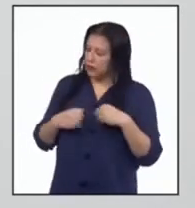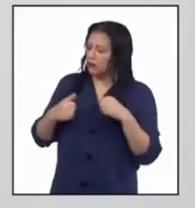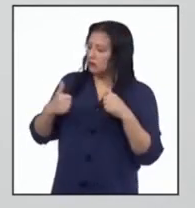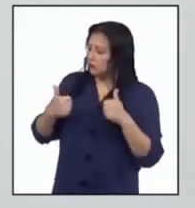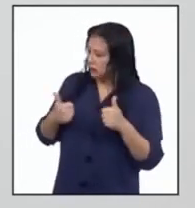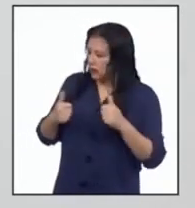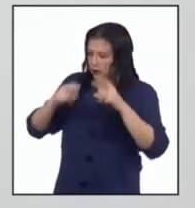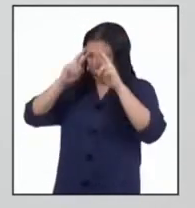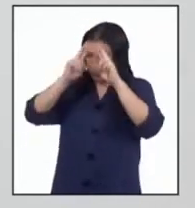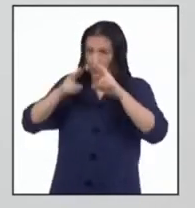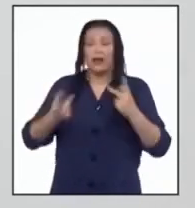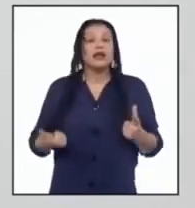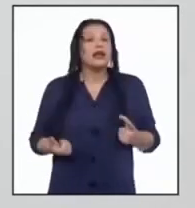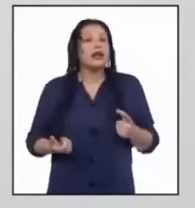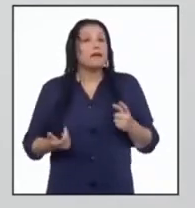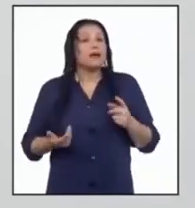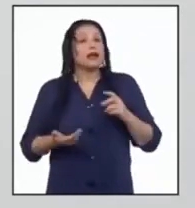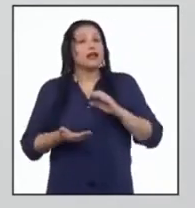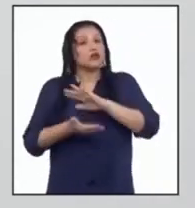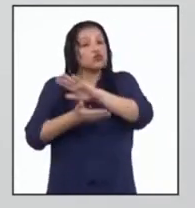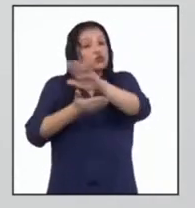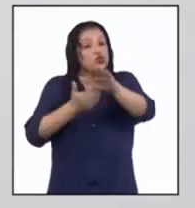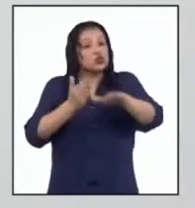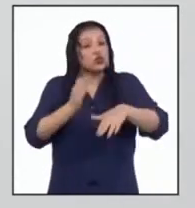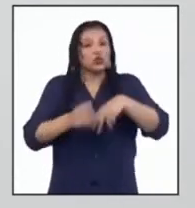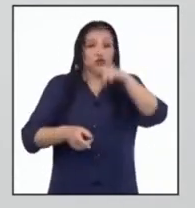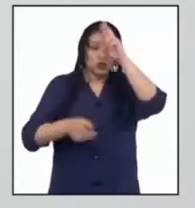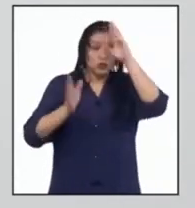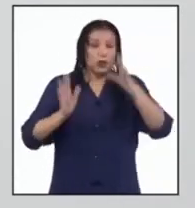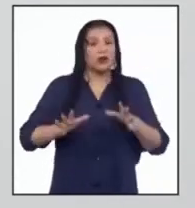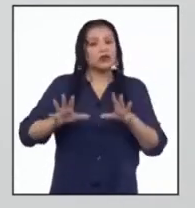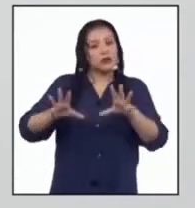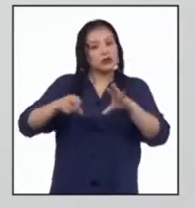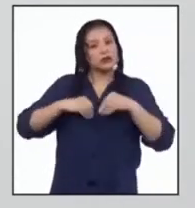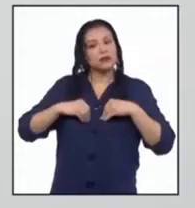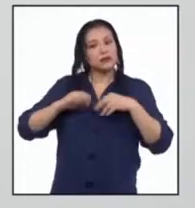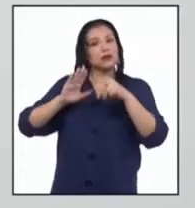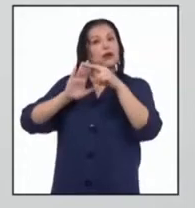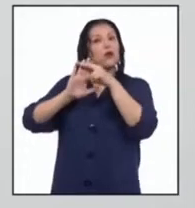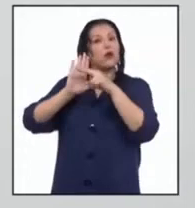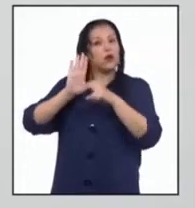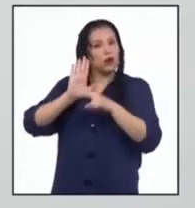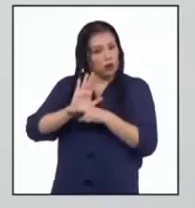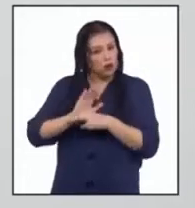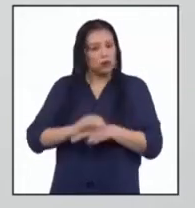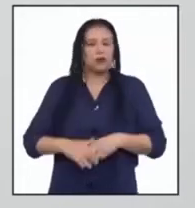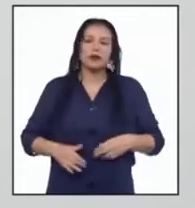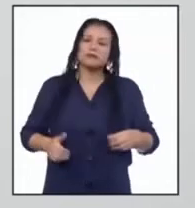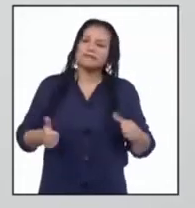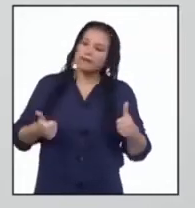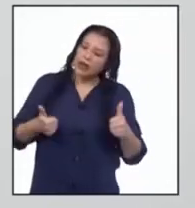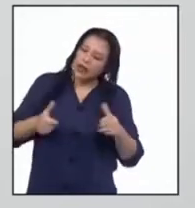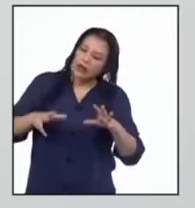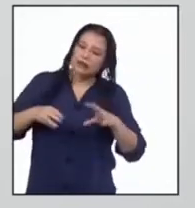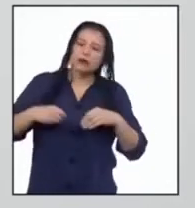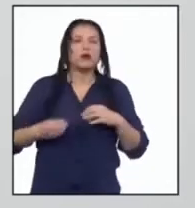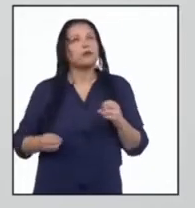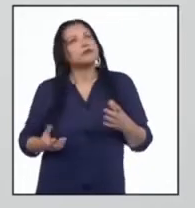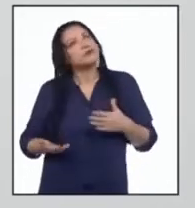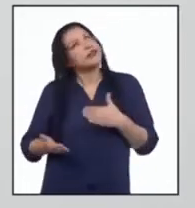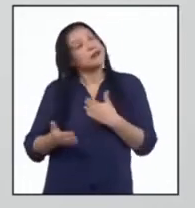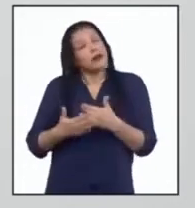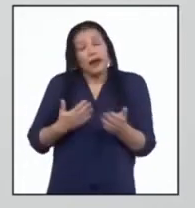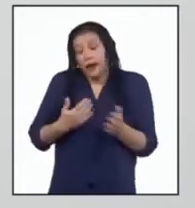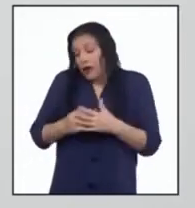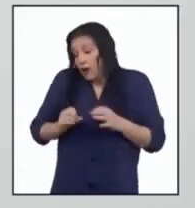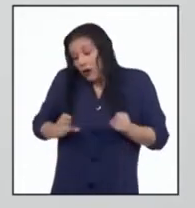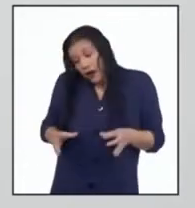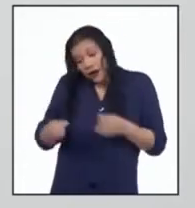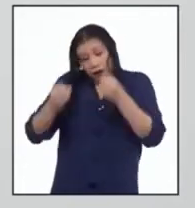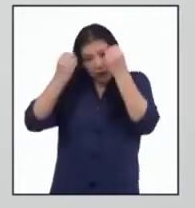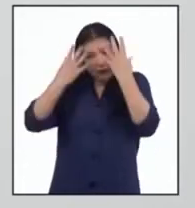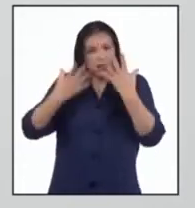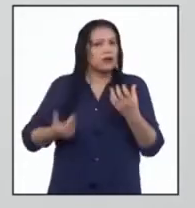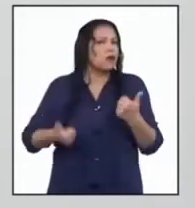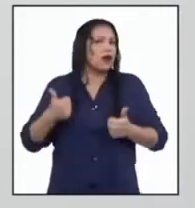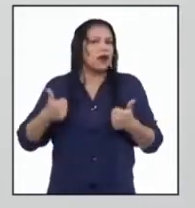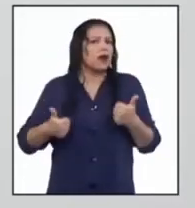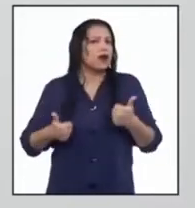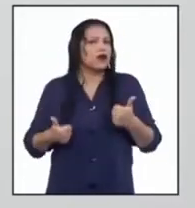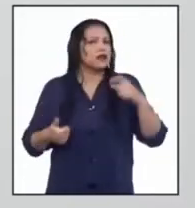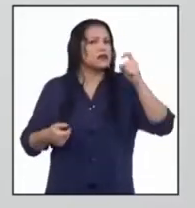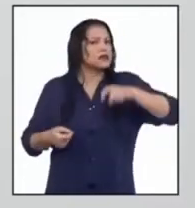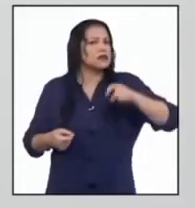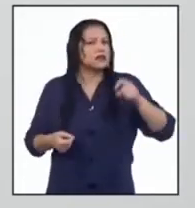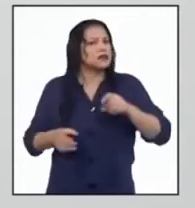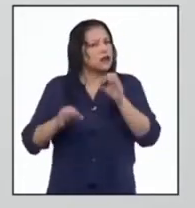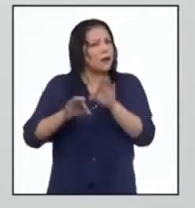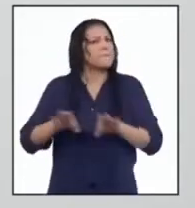para que todos acepten una norma de buena manera, o por lo menos con resignación, hace falta una